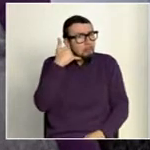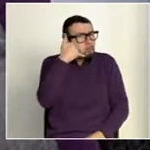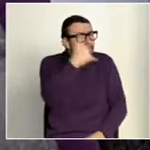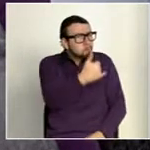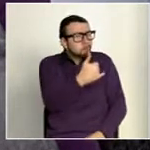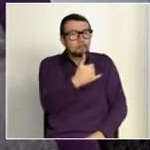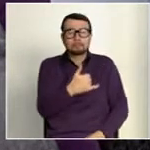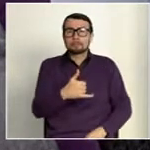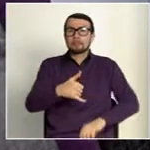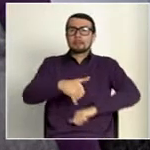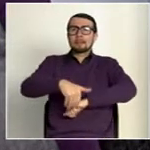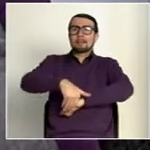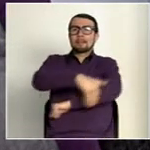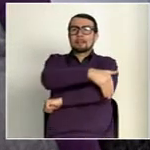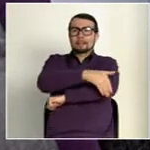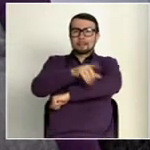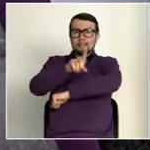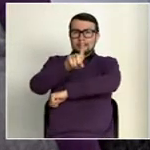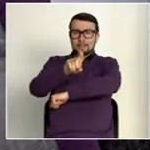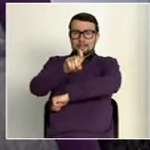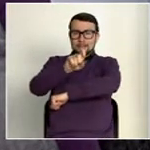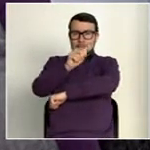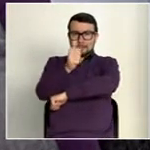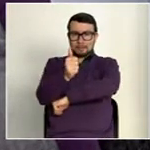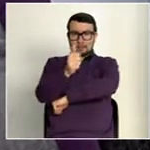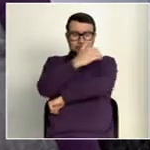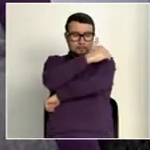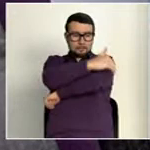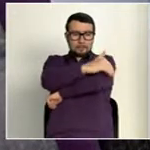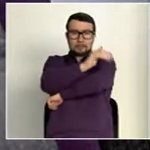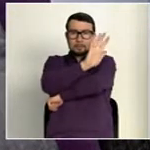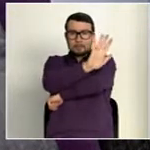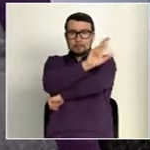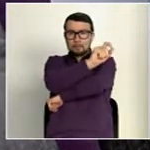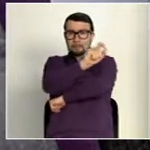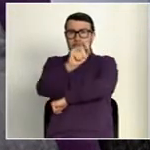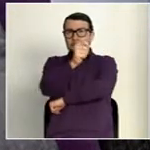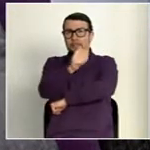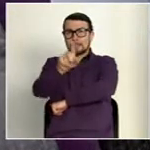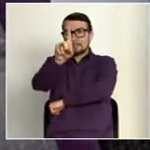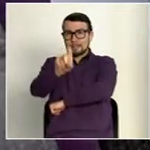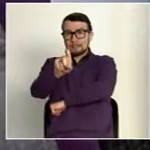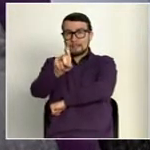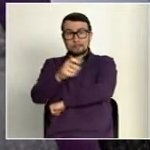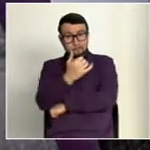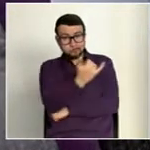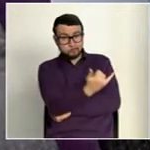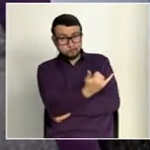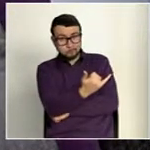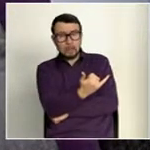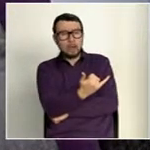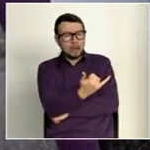en la carrera sexta número 516. Allí ustedes podrán